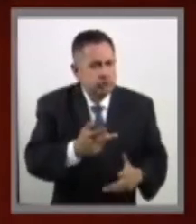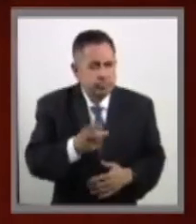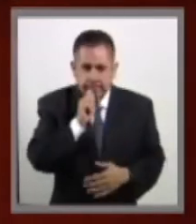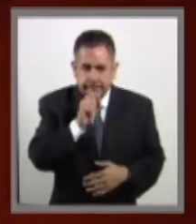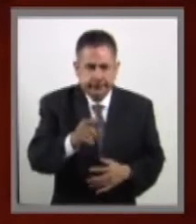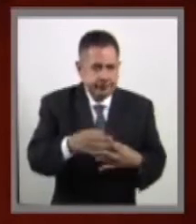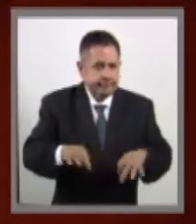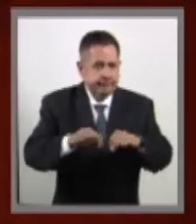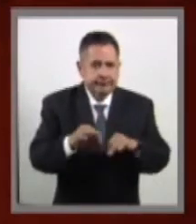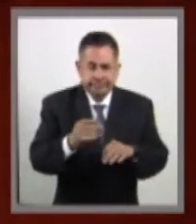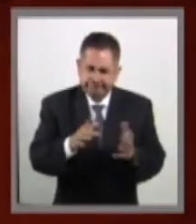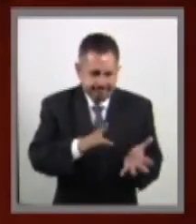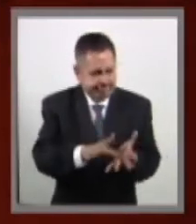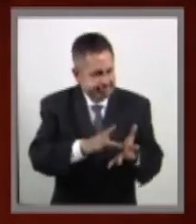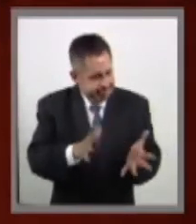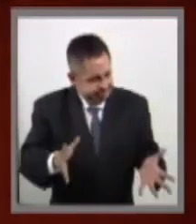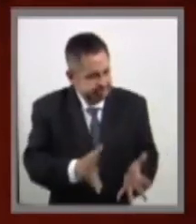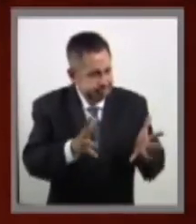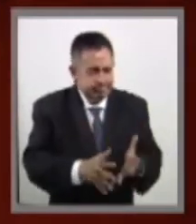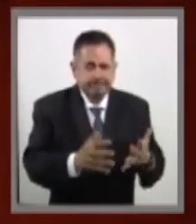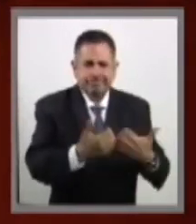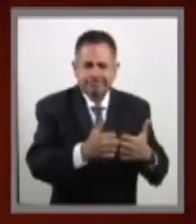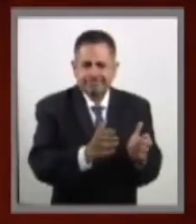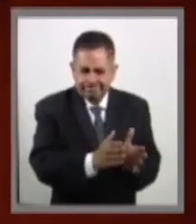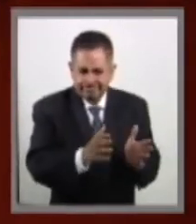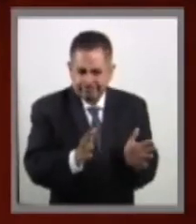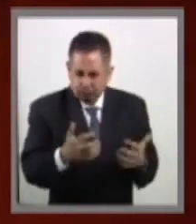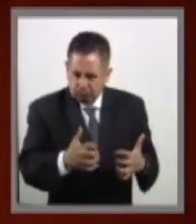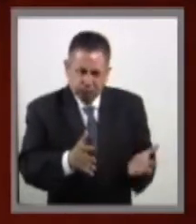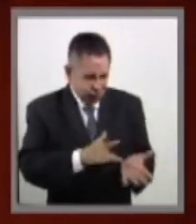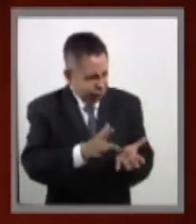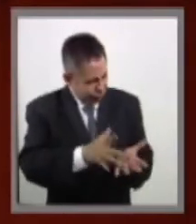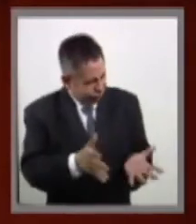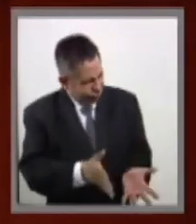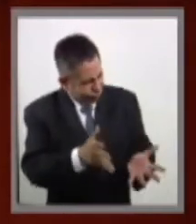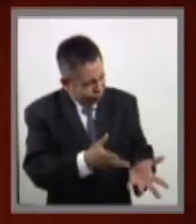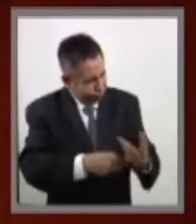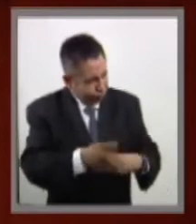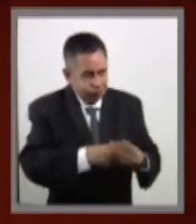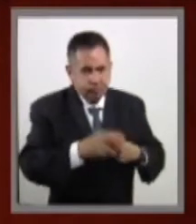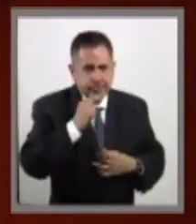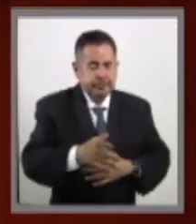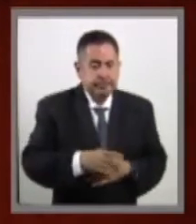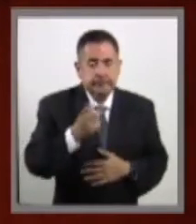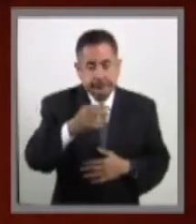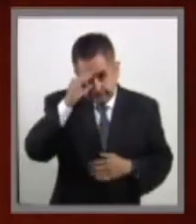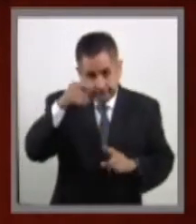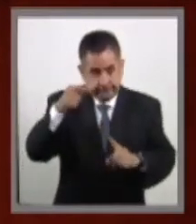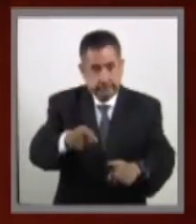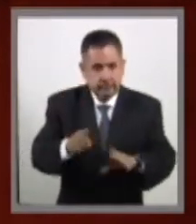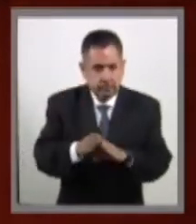también se impulse y apoye los pequeños y medianos productores. En este sentido, entrando al fondo